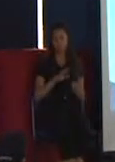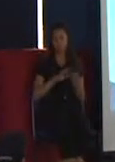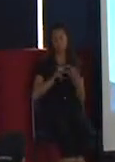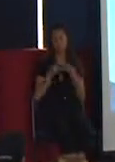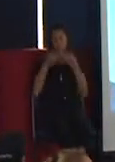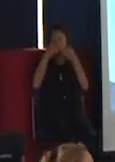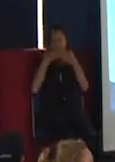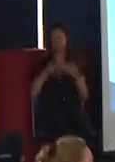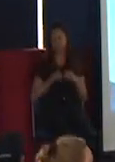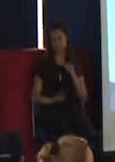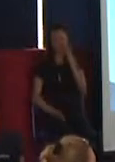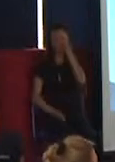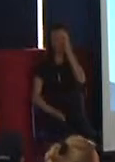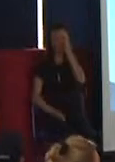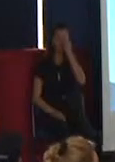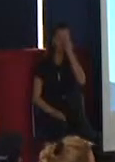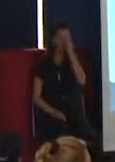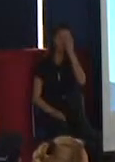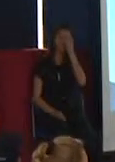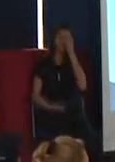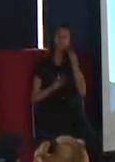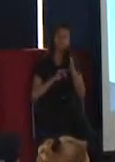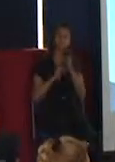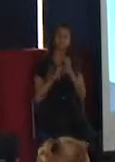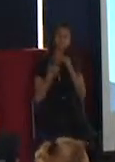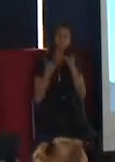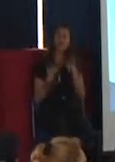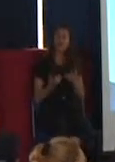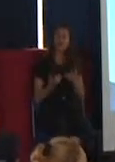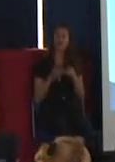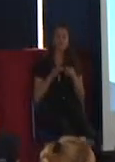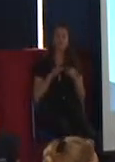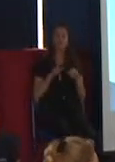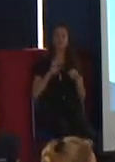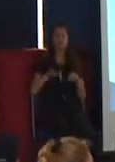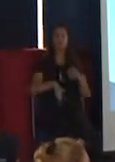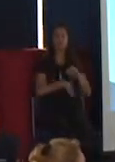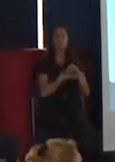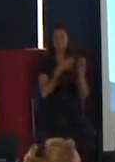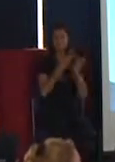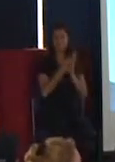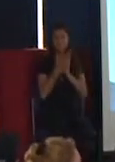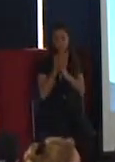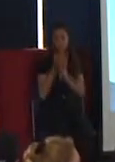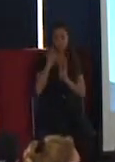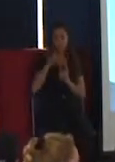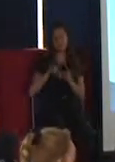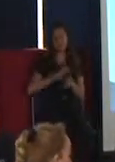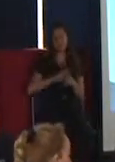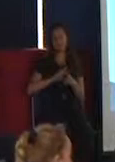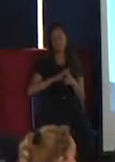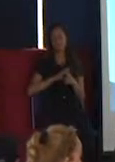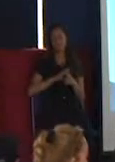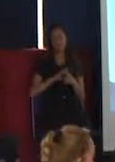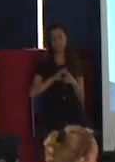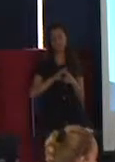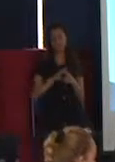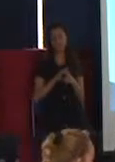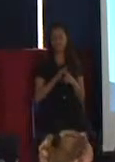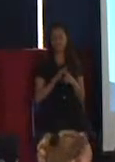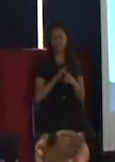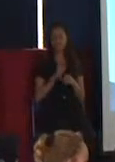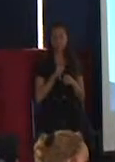¿Qué quiere decir? Que en este momento, ¿sí?, el Ministerio de Educación tiene que implementar las medidas,